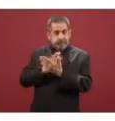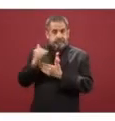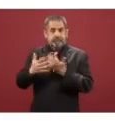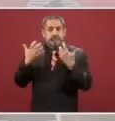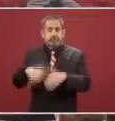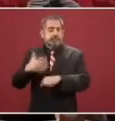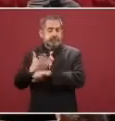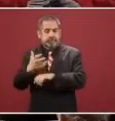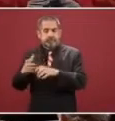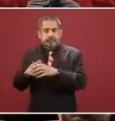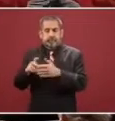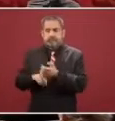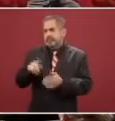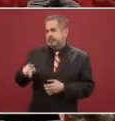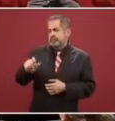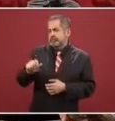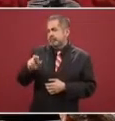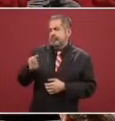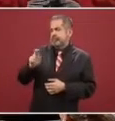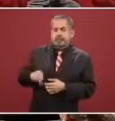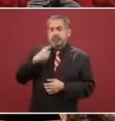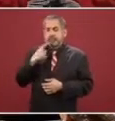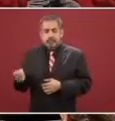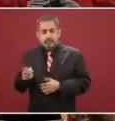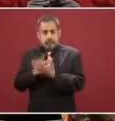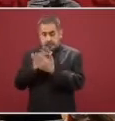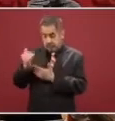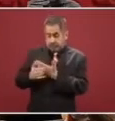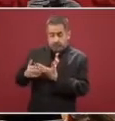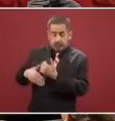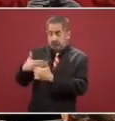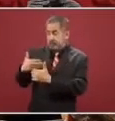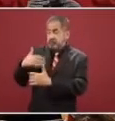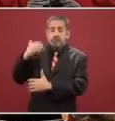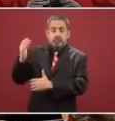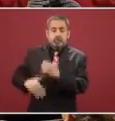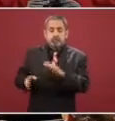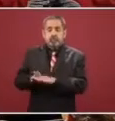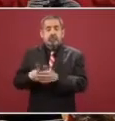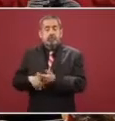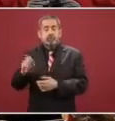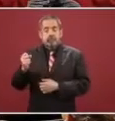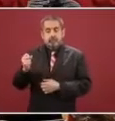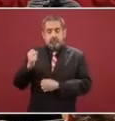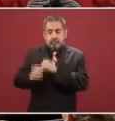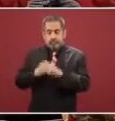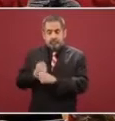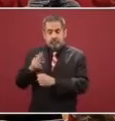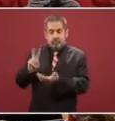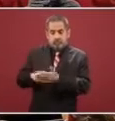empresa americana de nombre Parsons, mencionaba que el proyecto estaría terminado y en operación hasta septiembre del